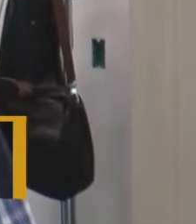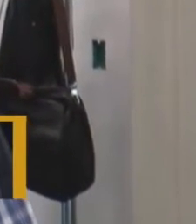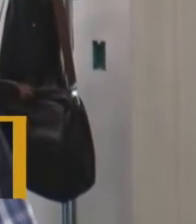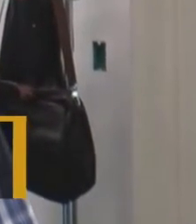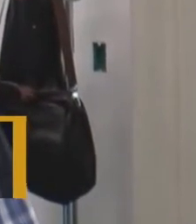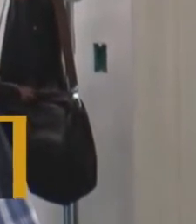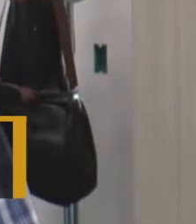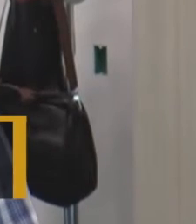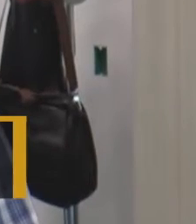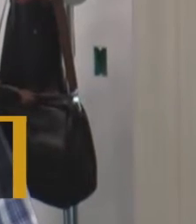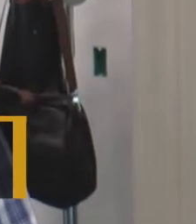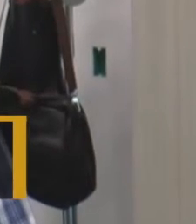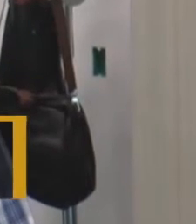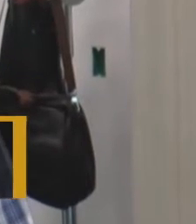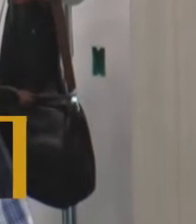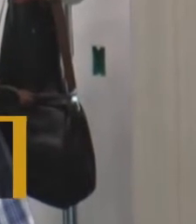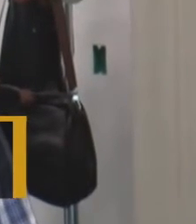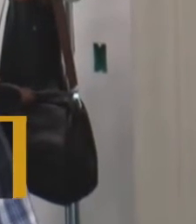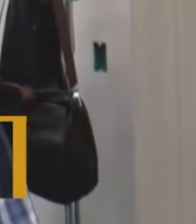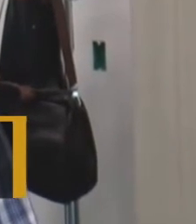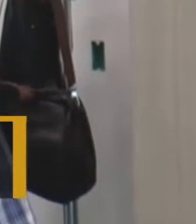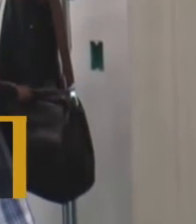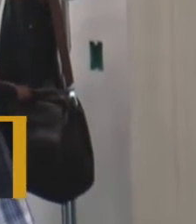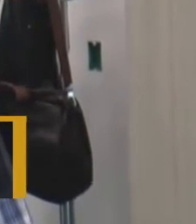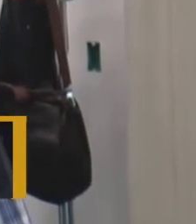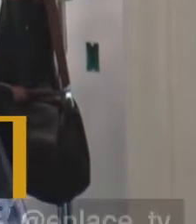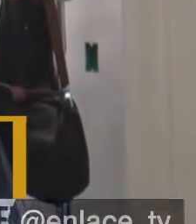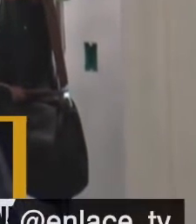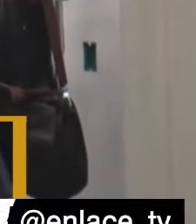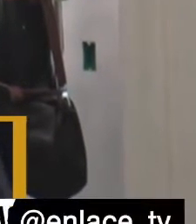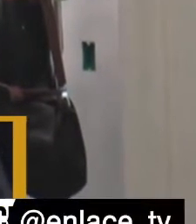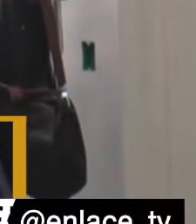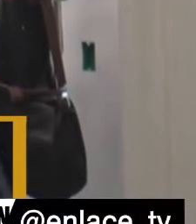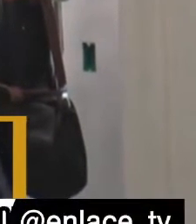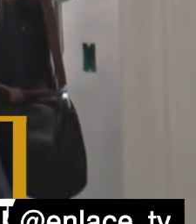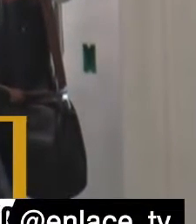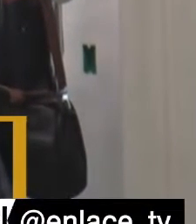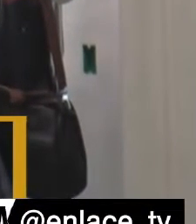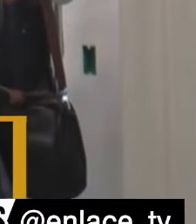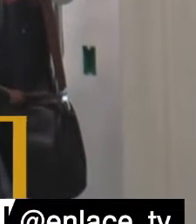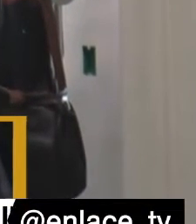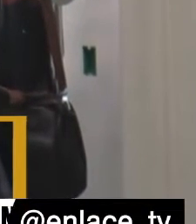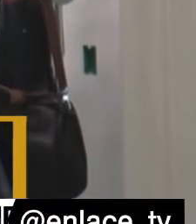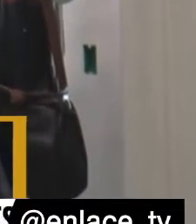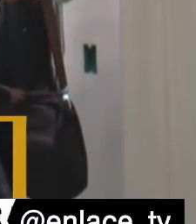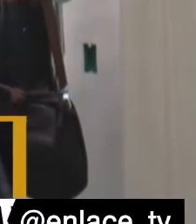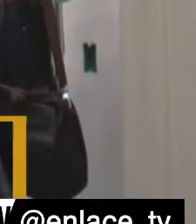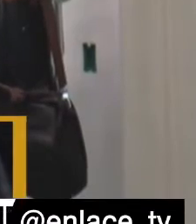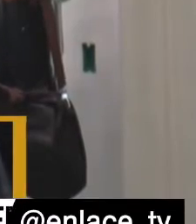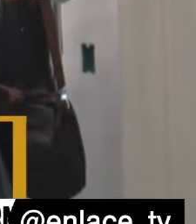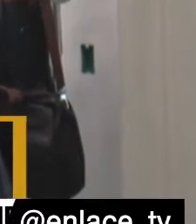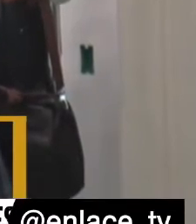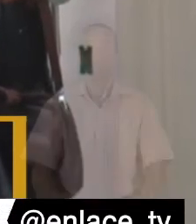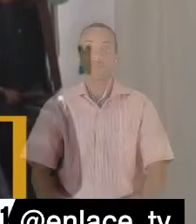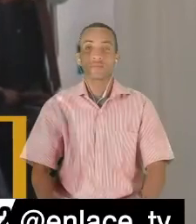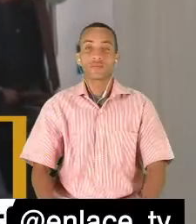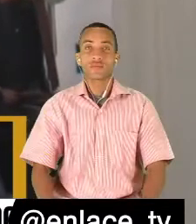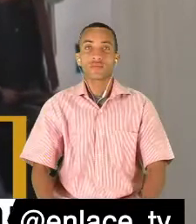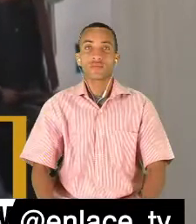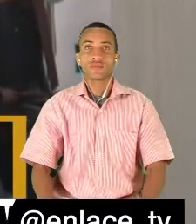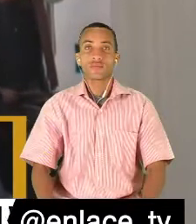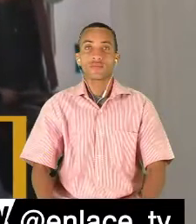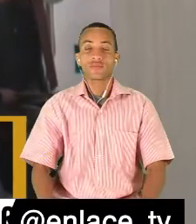a estos expendedores de droga que no solamente venían realizando esta actividad criminal